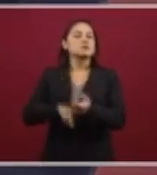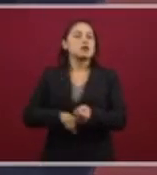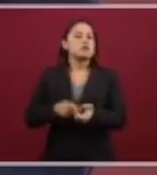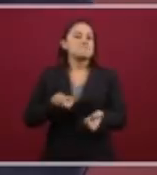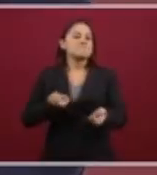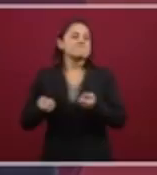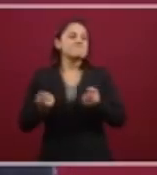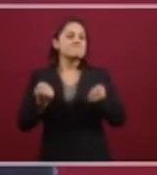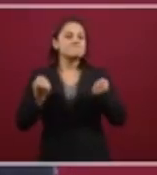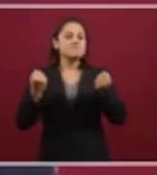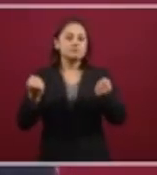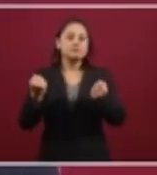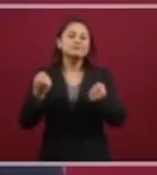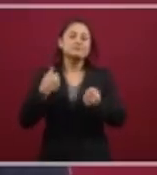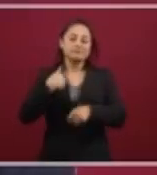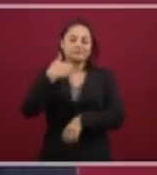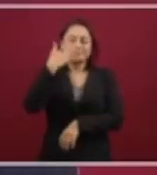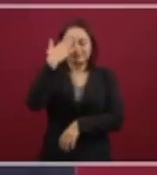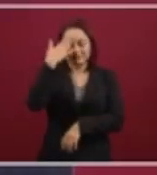poder,